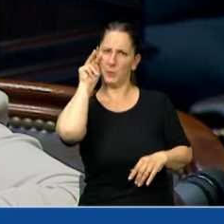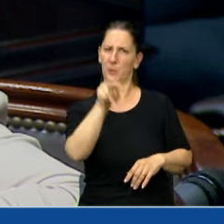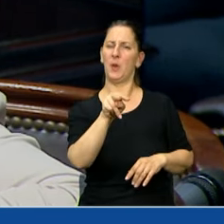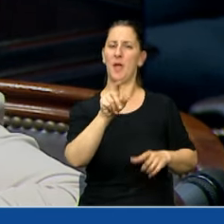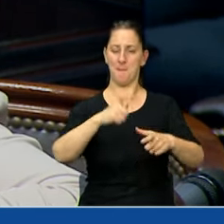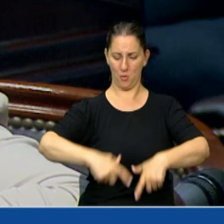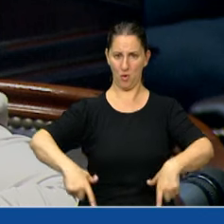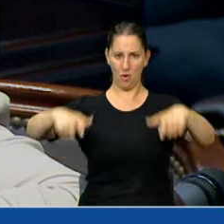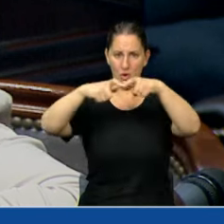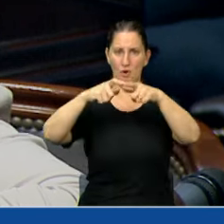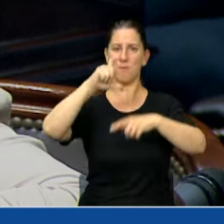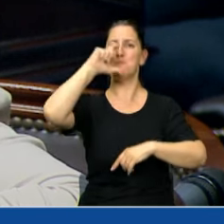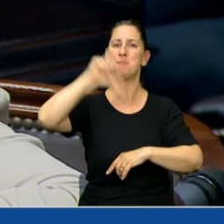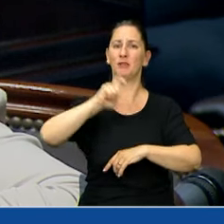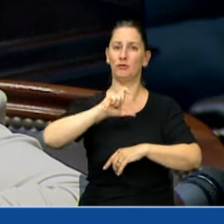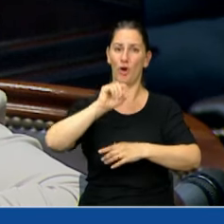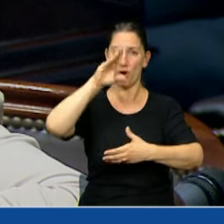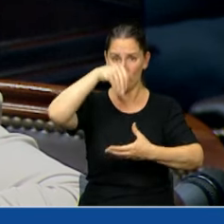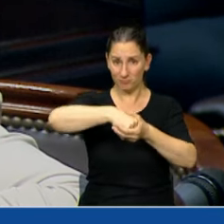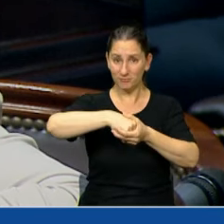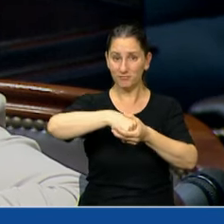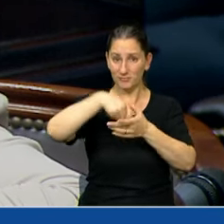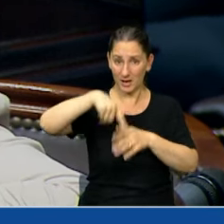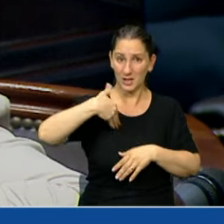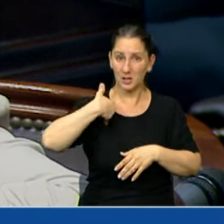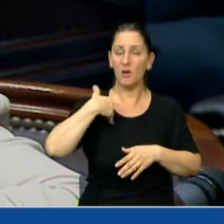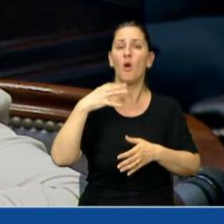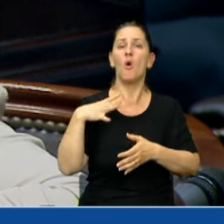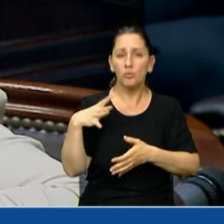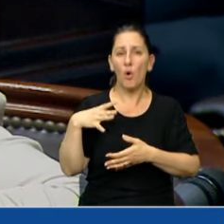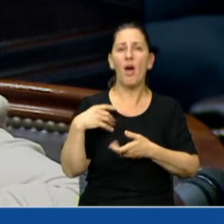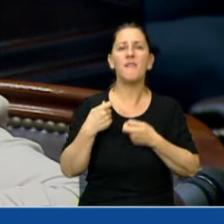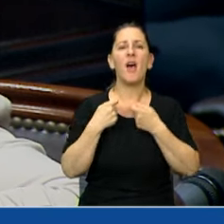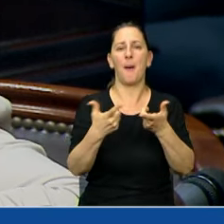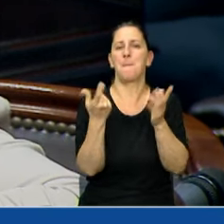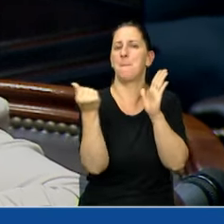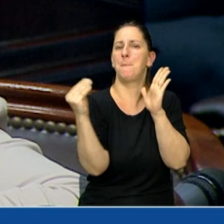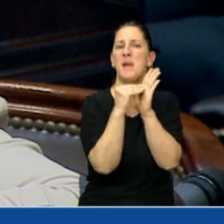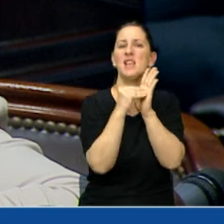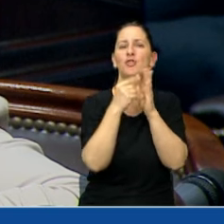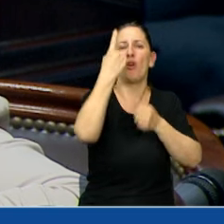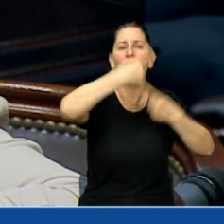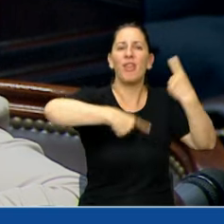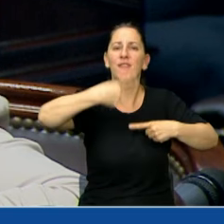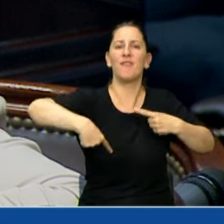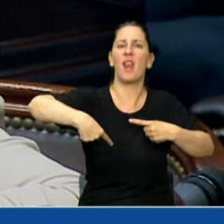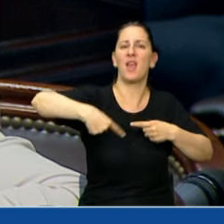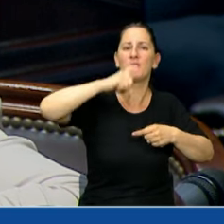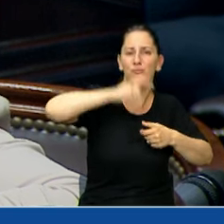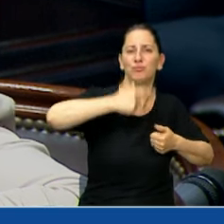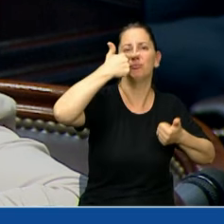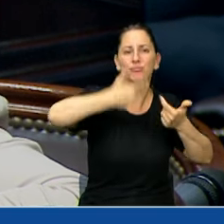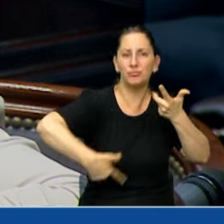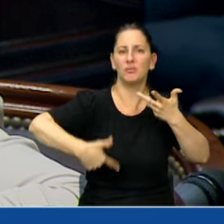barril de petróleo interno sigue de alguna manera subvencionando el precio de los combustibles a la baja en todo el